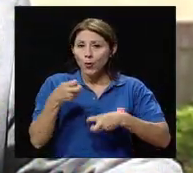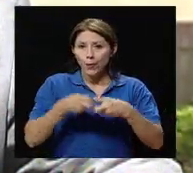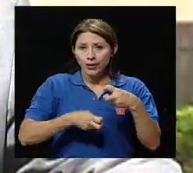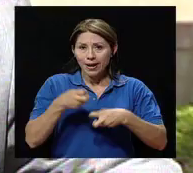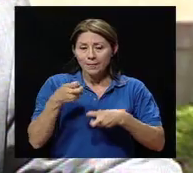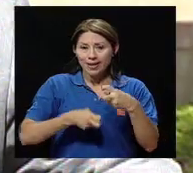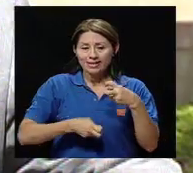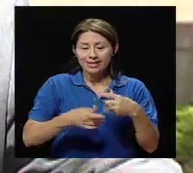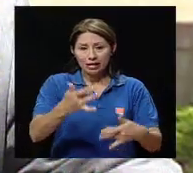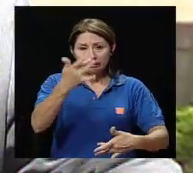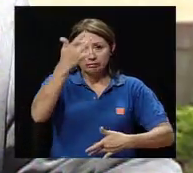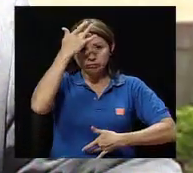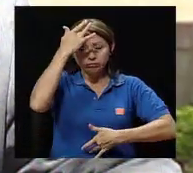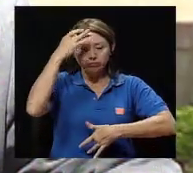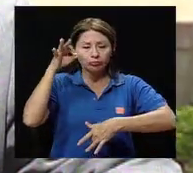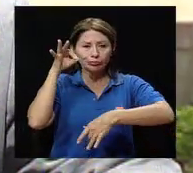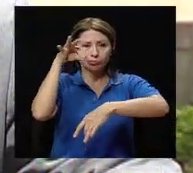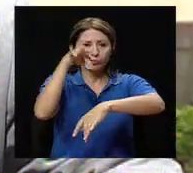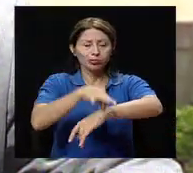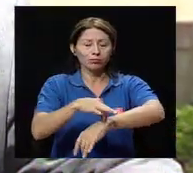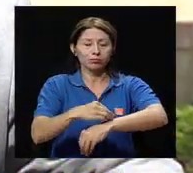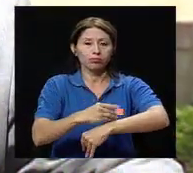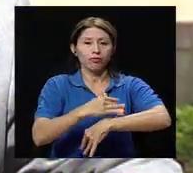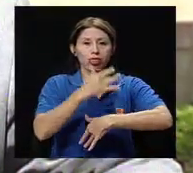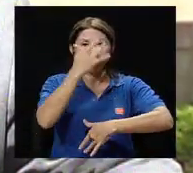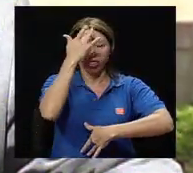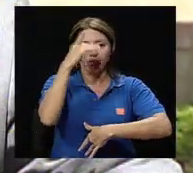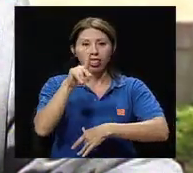los problemas de dengue se mantienen